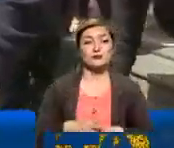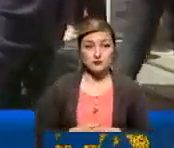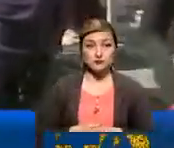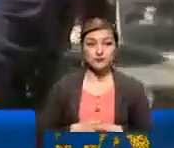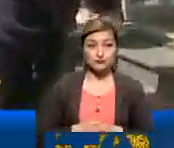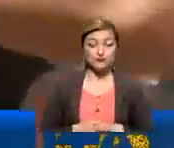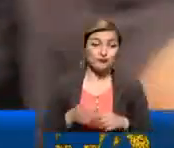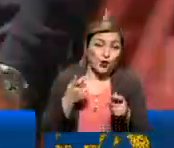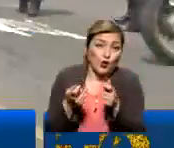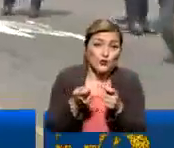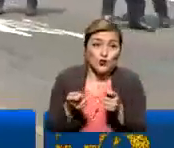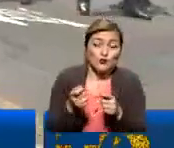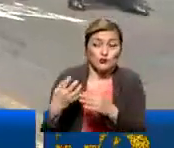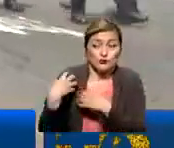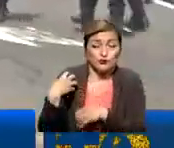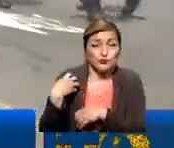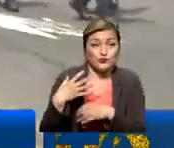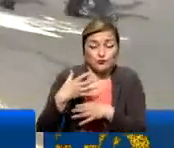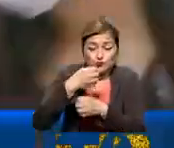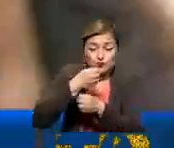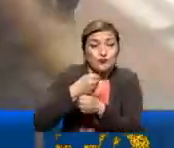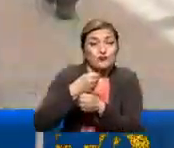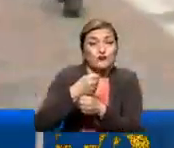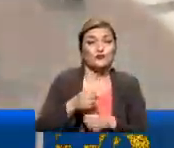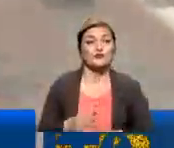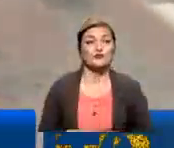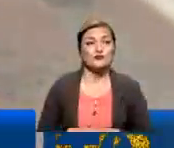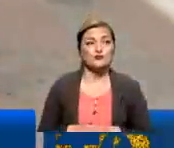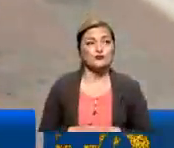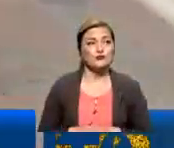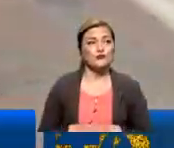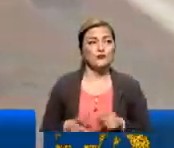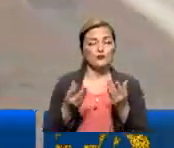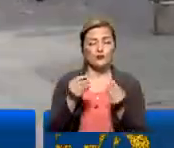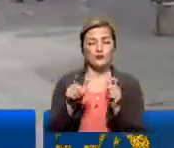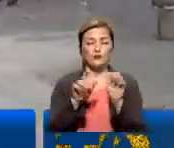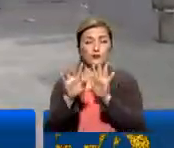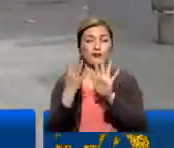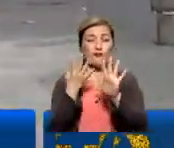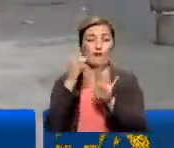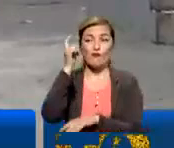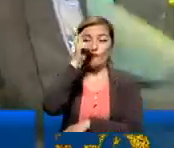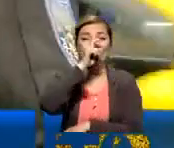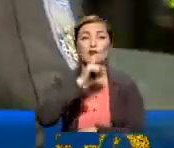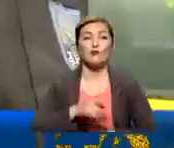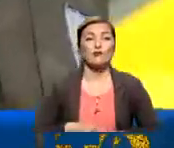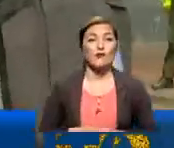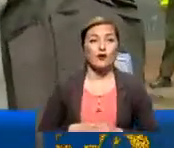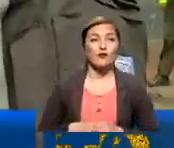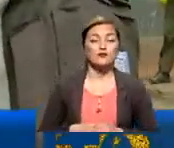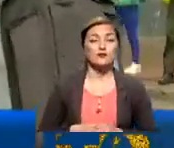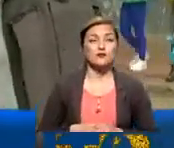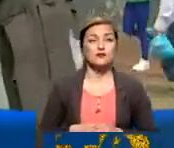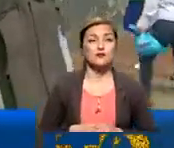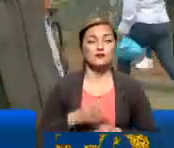objetivo era garantizar el cumplimiento de medidas de bioseguridad pero en sitios tan aglomerados es realmente difícil pues actualmente